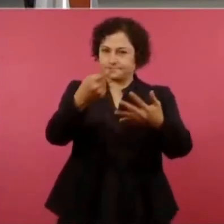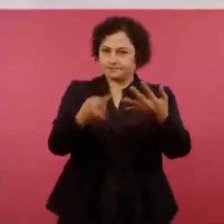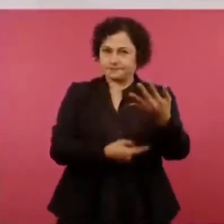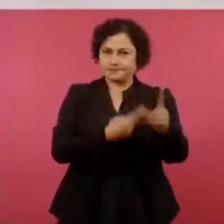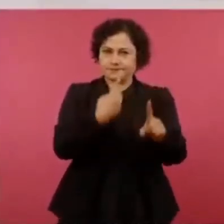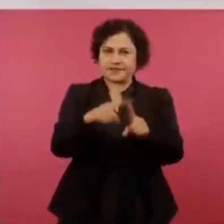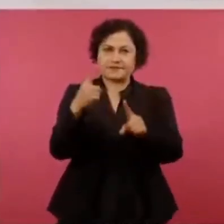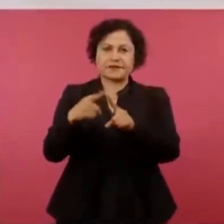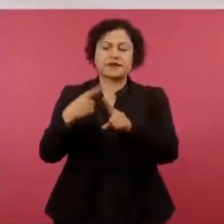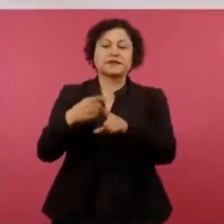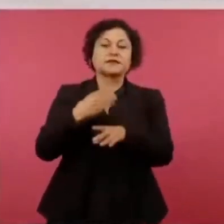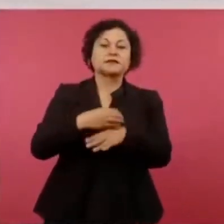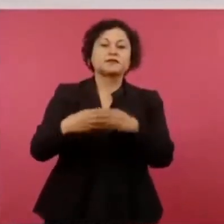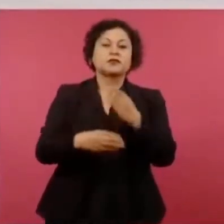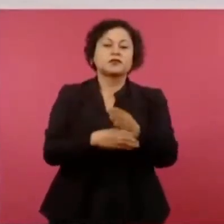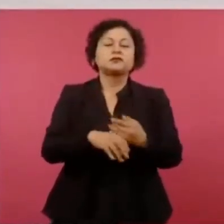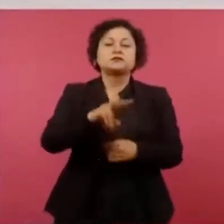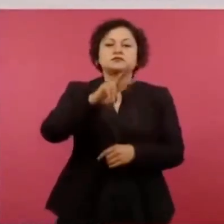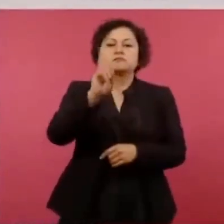los mueve es el dinero.